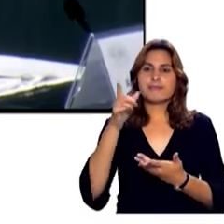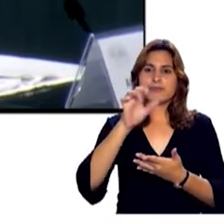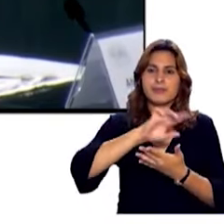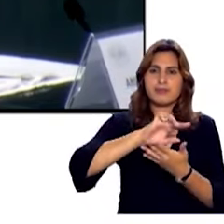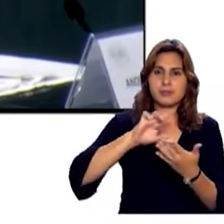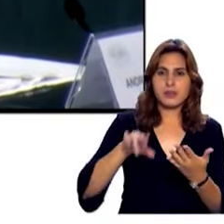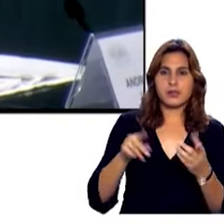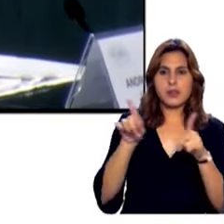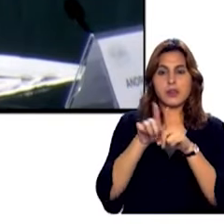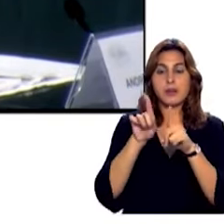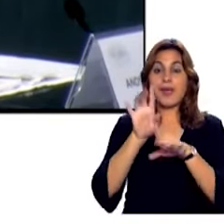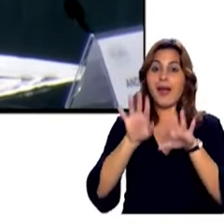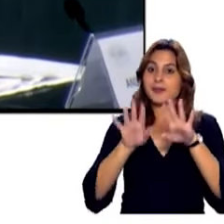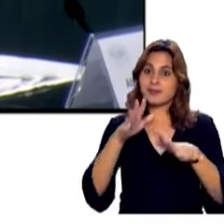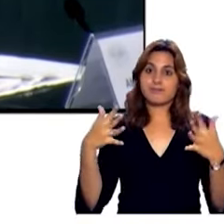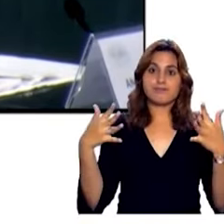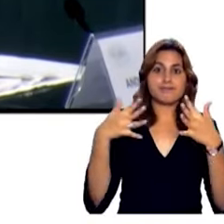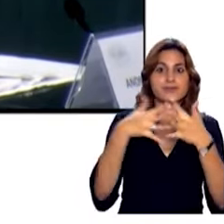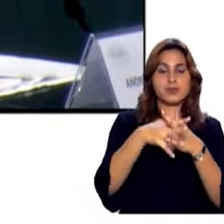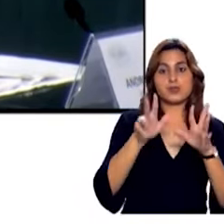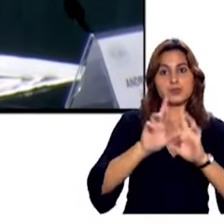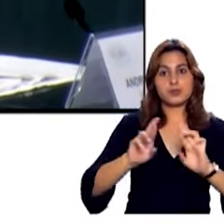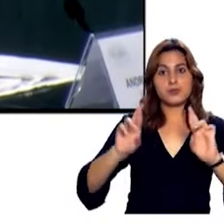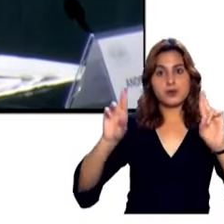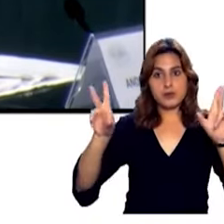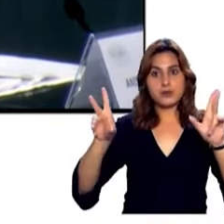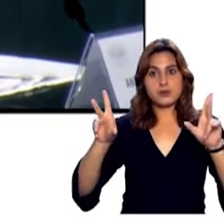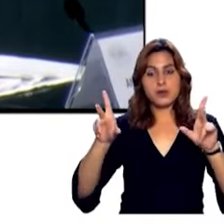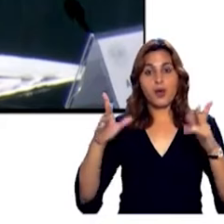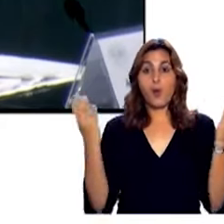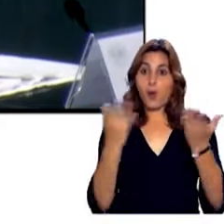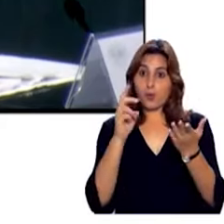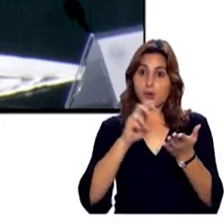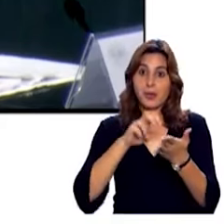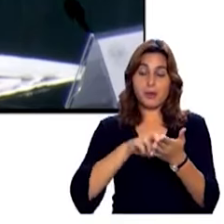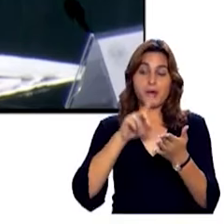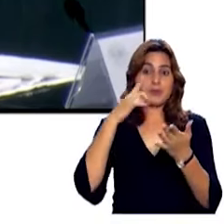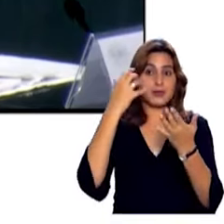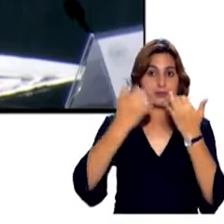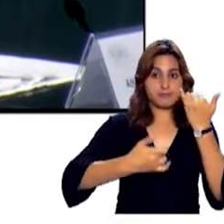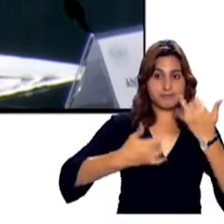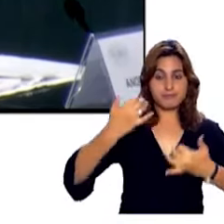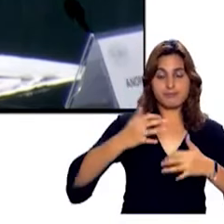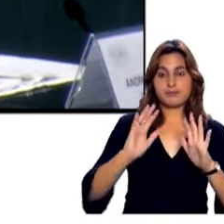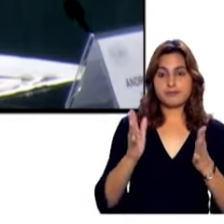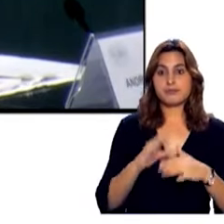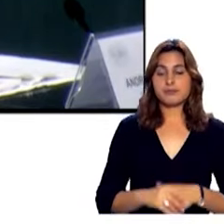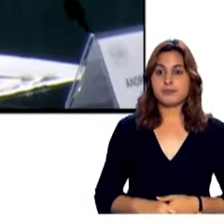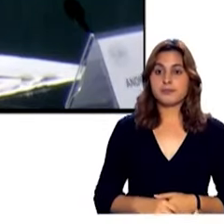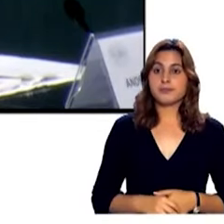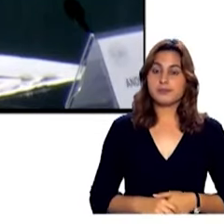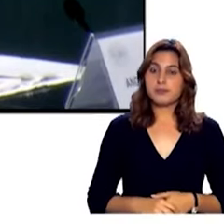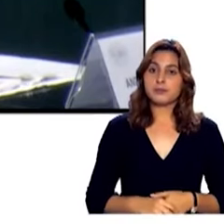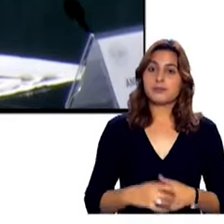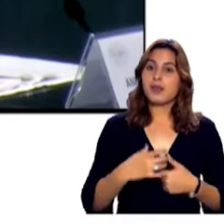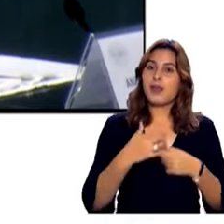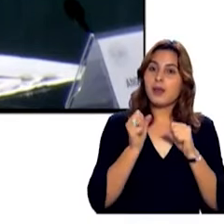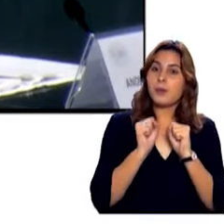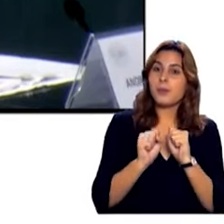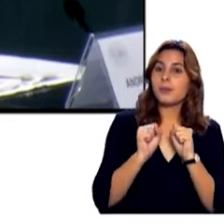que hemos oído esta maana el comoa es la posibil deocar para el Supremo determinad